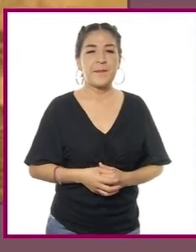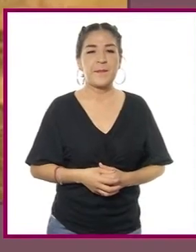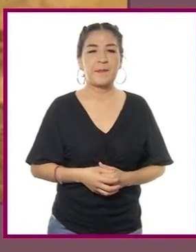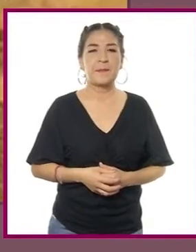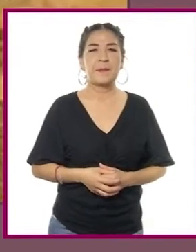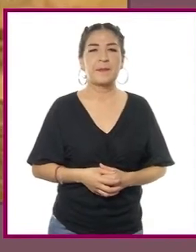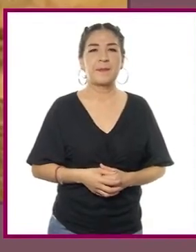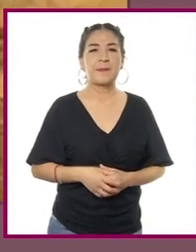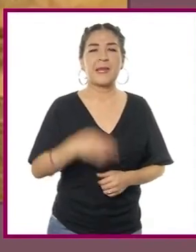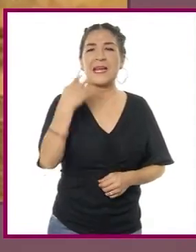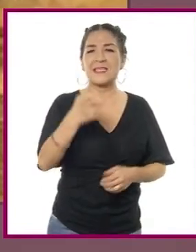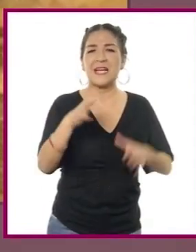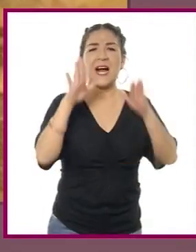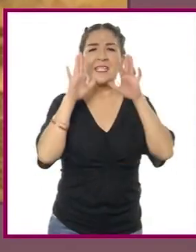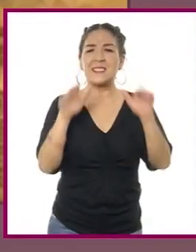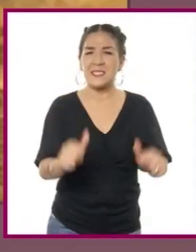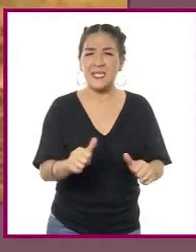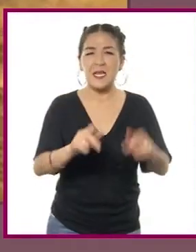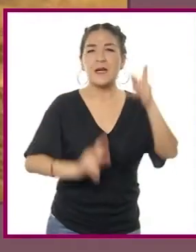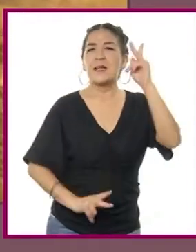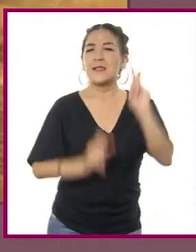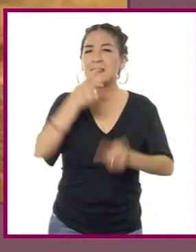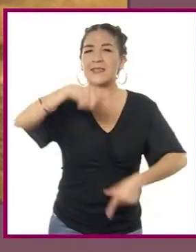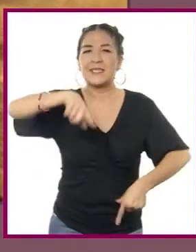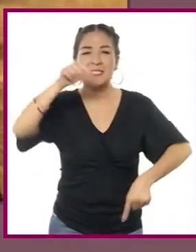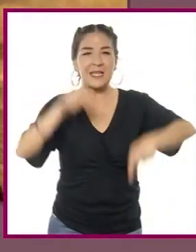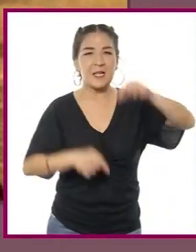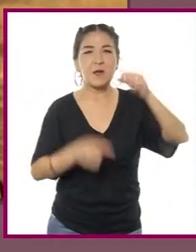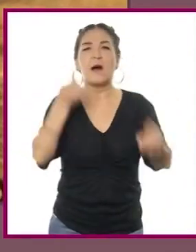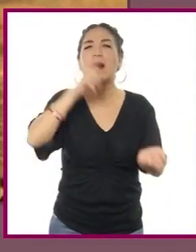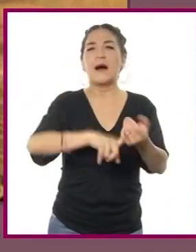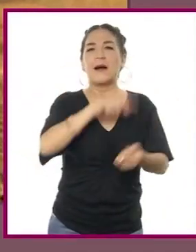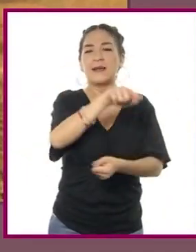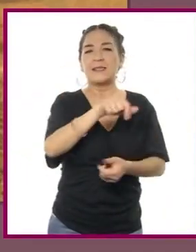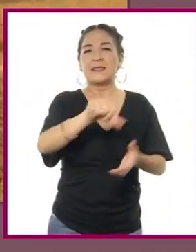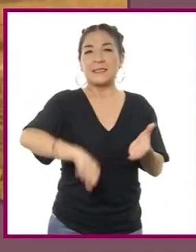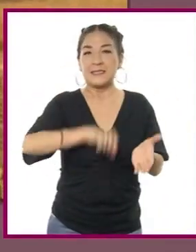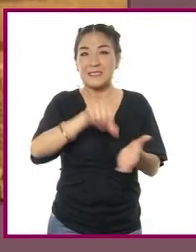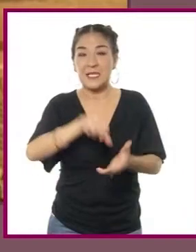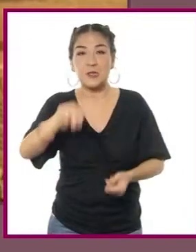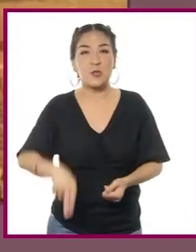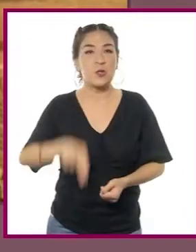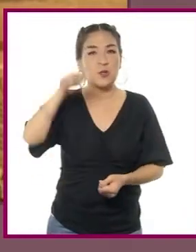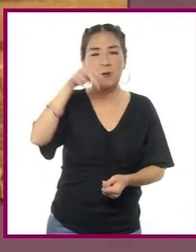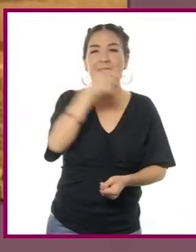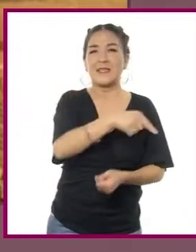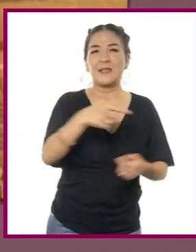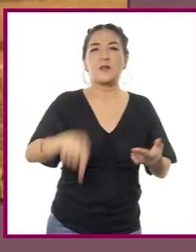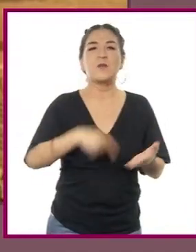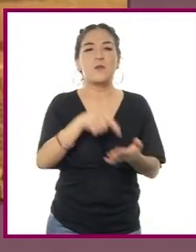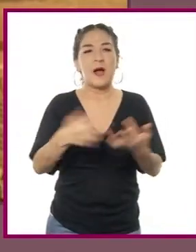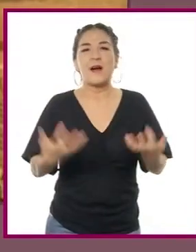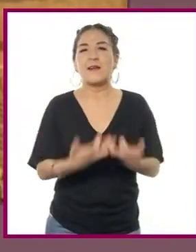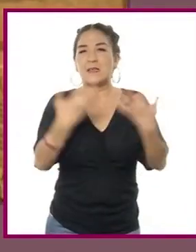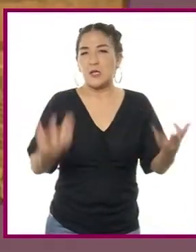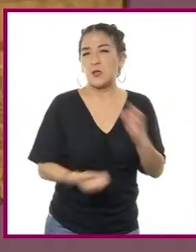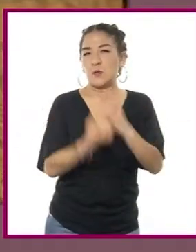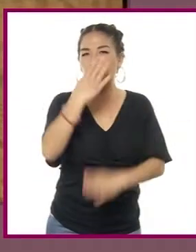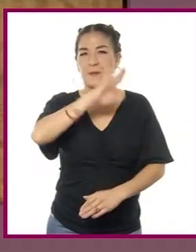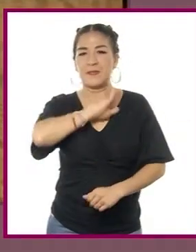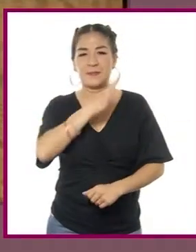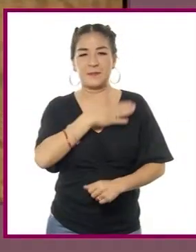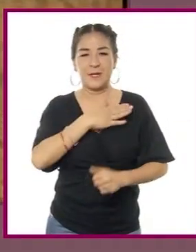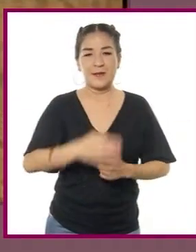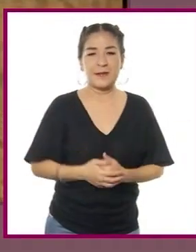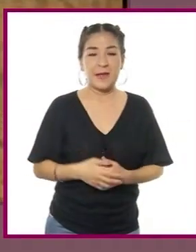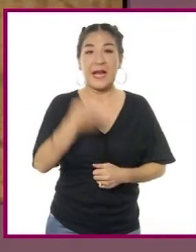Las haciendas trigueras se establecieron principalmente en el centro y centro-norte del territorio de la Nueva España.